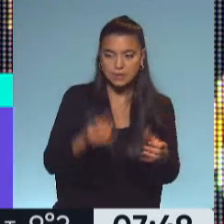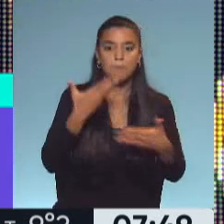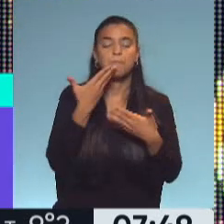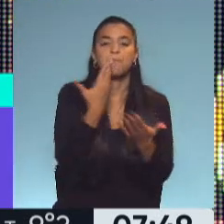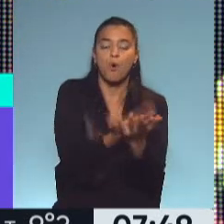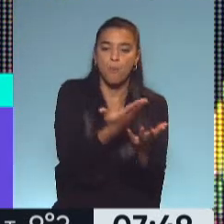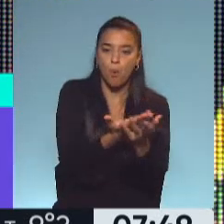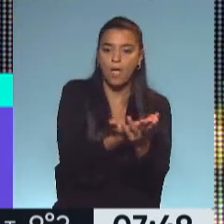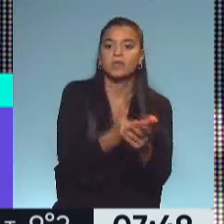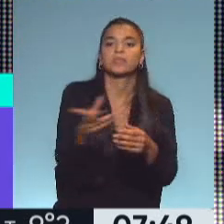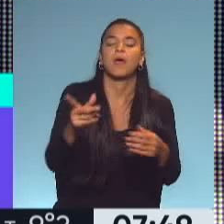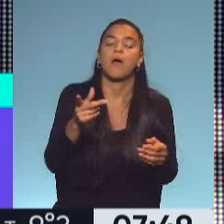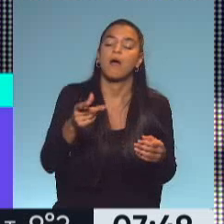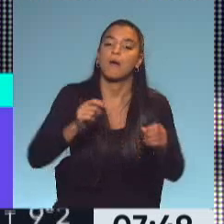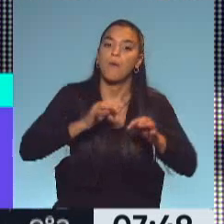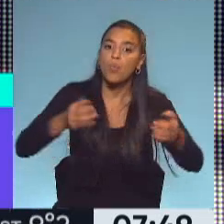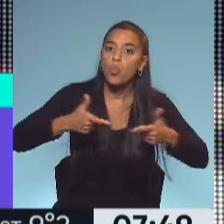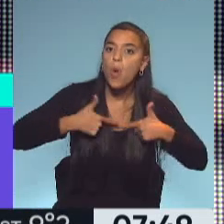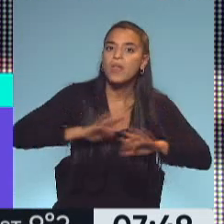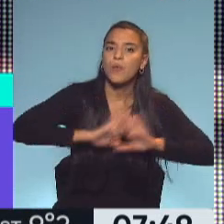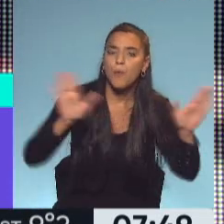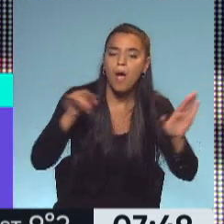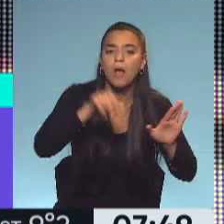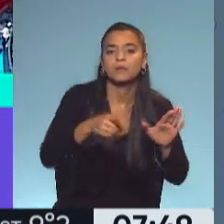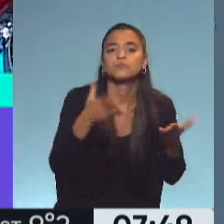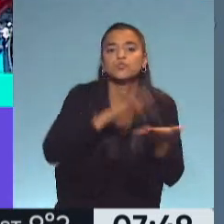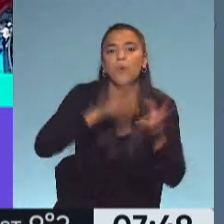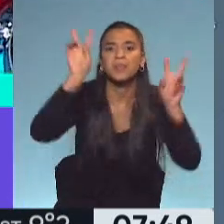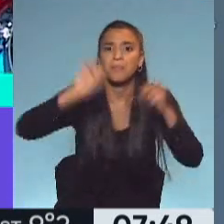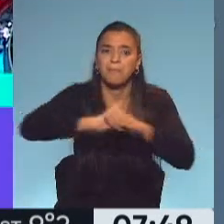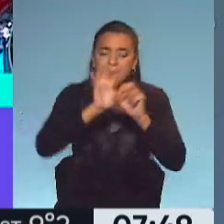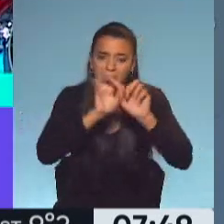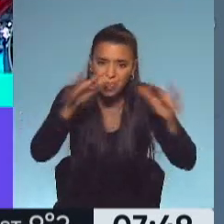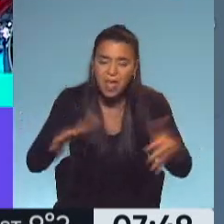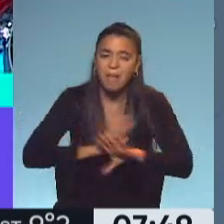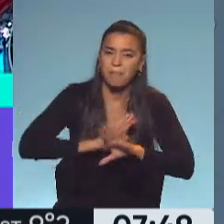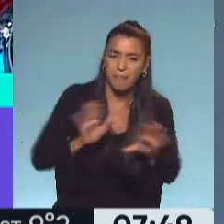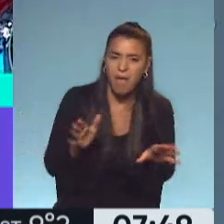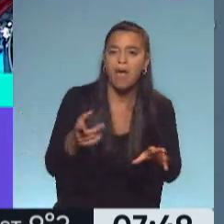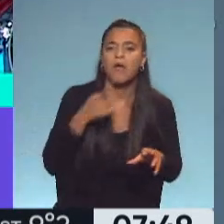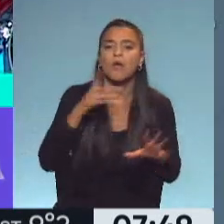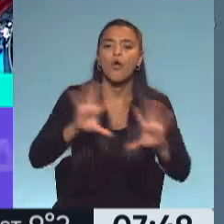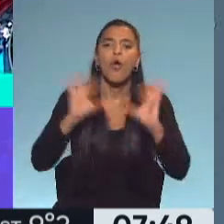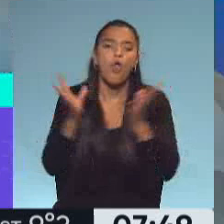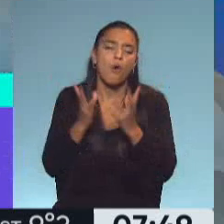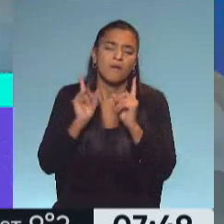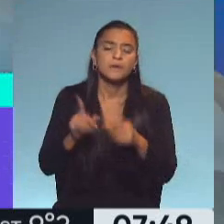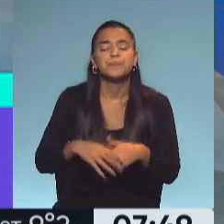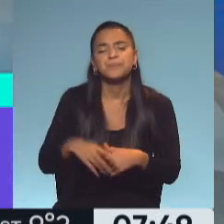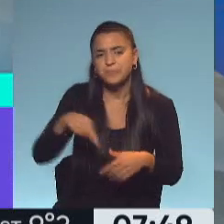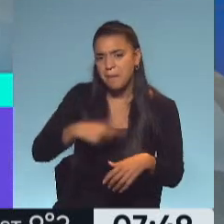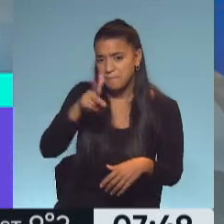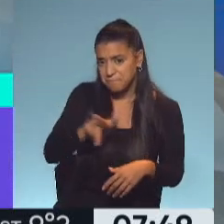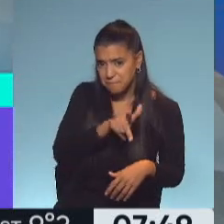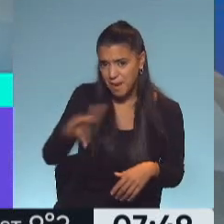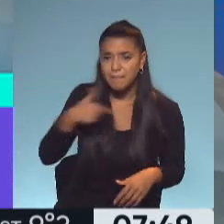de liberar las patentes coyunturalmente en el contexto de la pandemia, no como una cuestión a nivel global permanente. Ahora, Vero, el Papa que